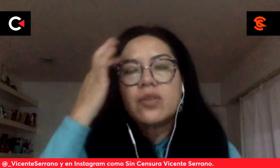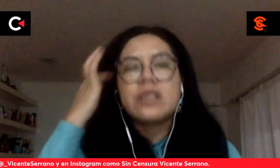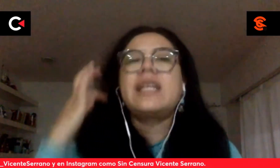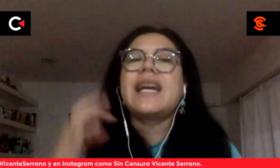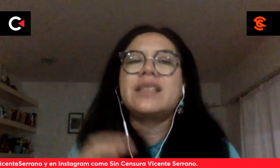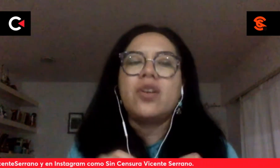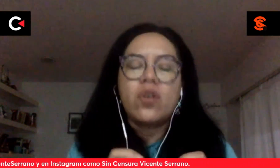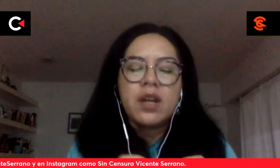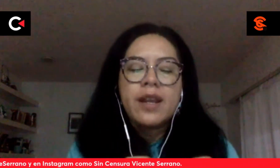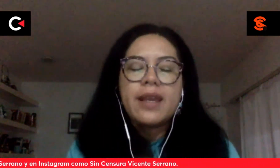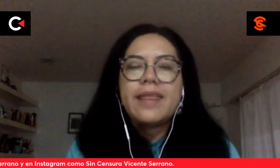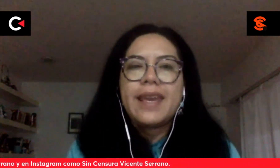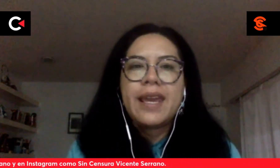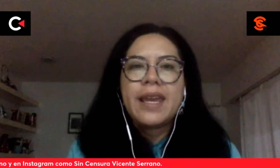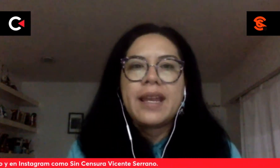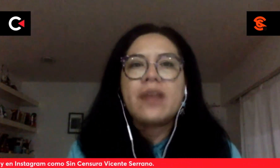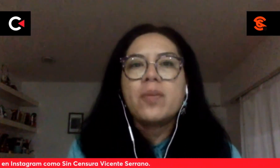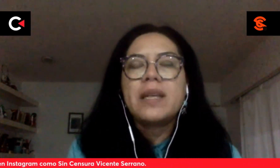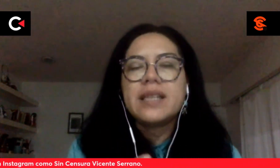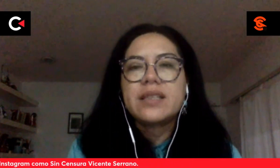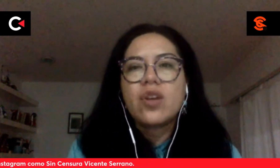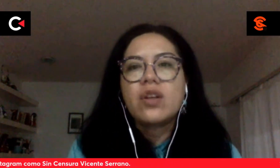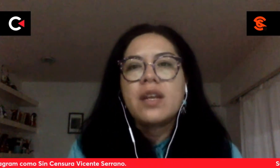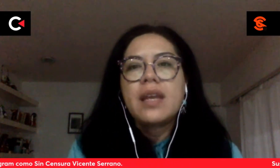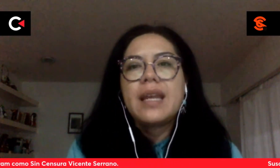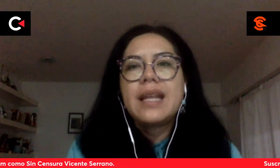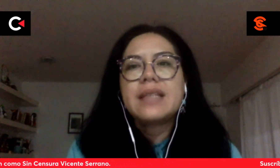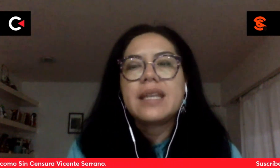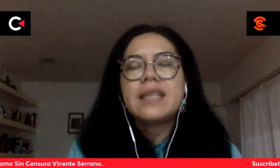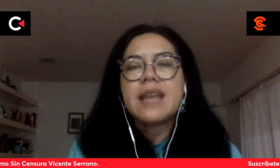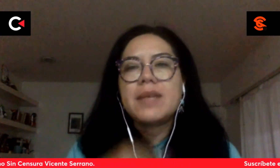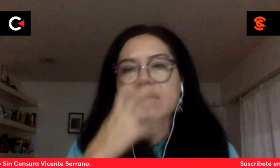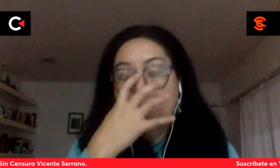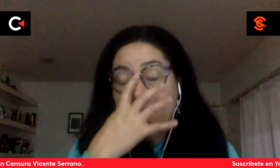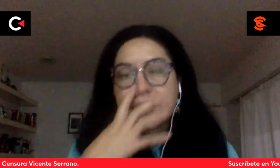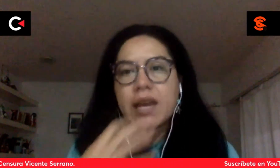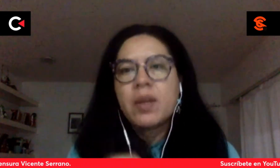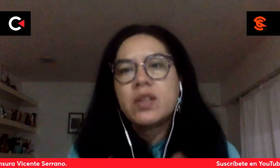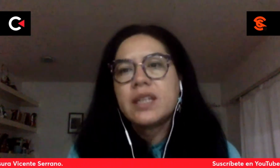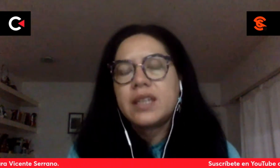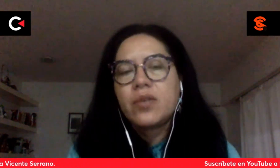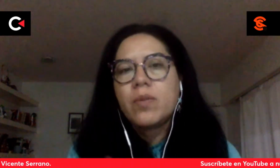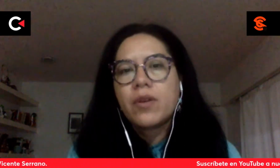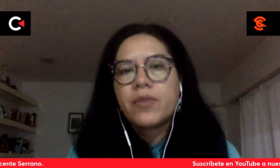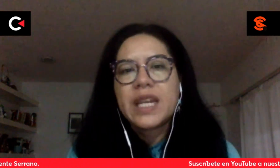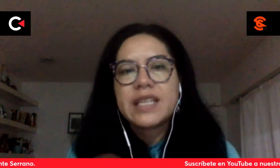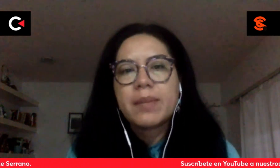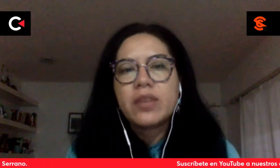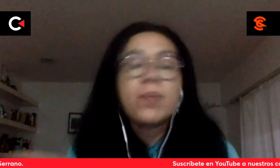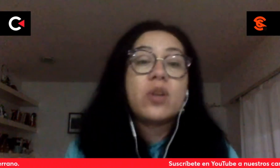esa intoxicación de la conversación en las redes, a veces se nos dice, bueno, es que sí